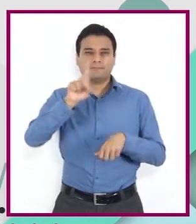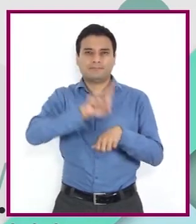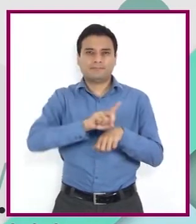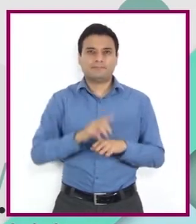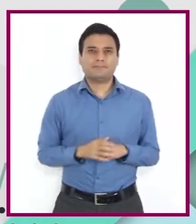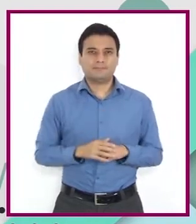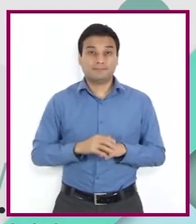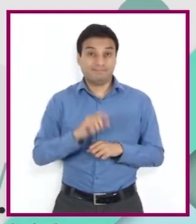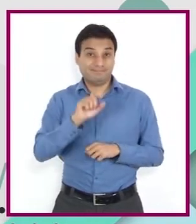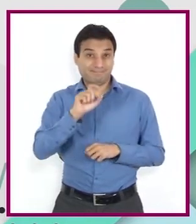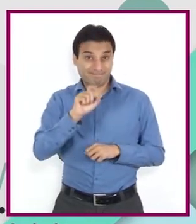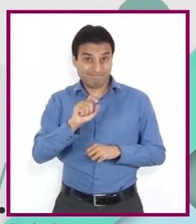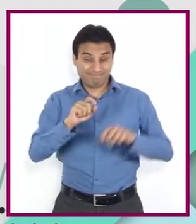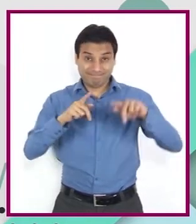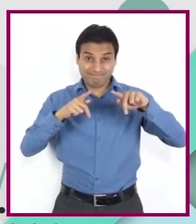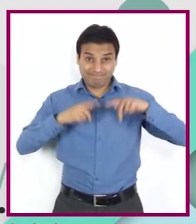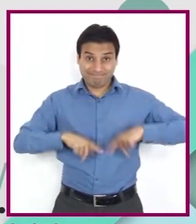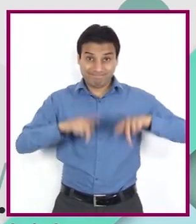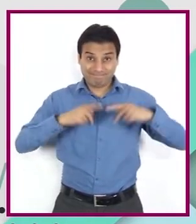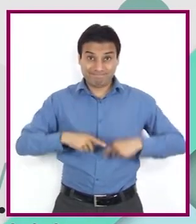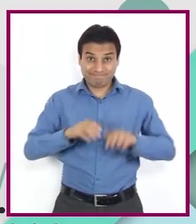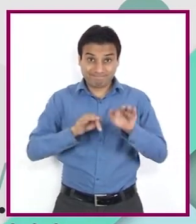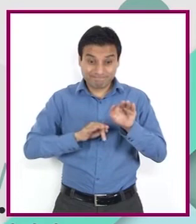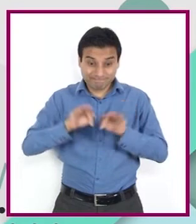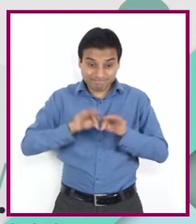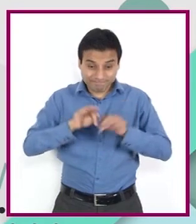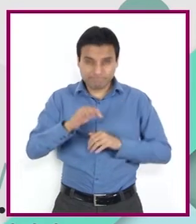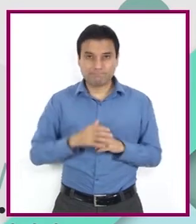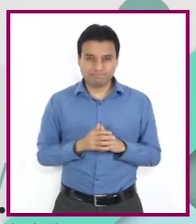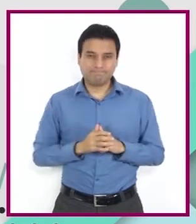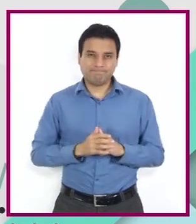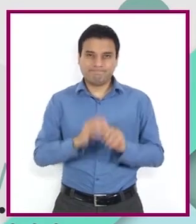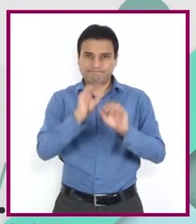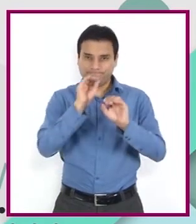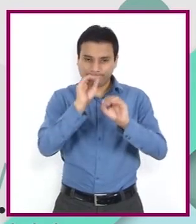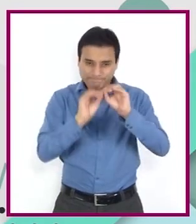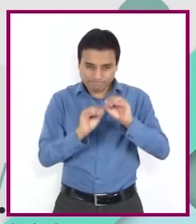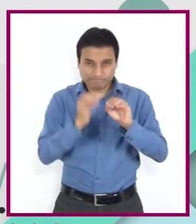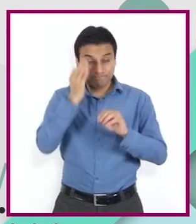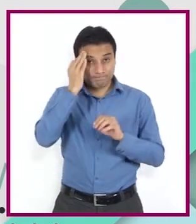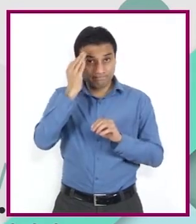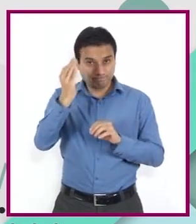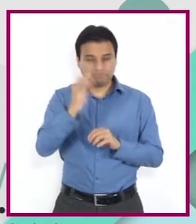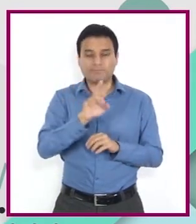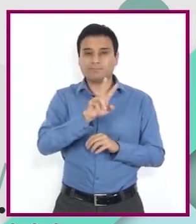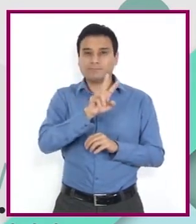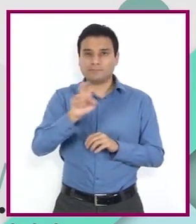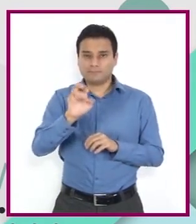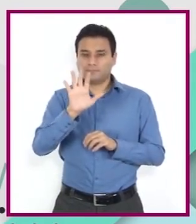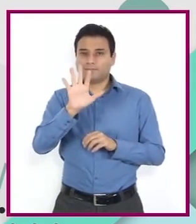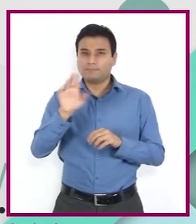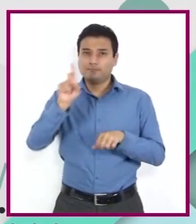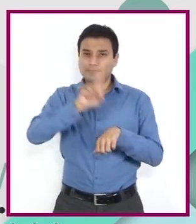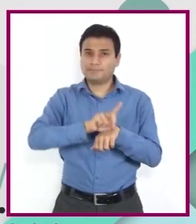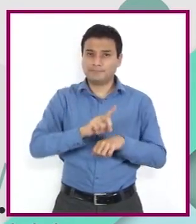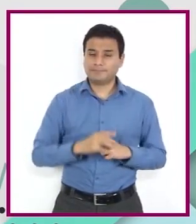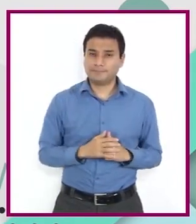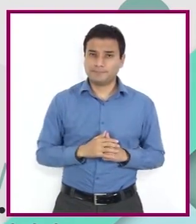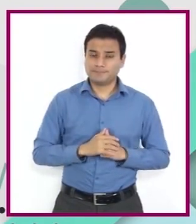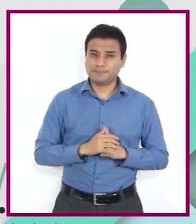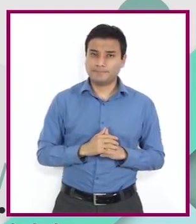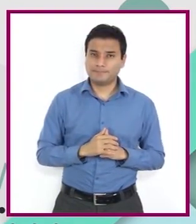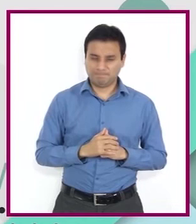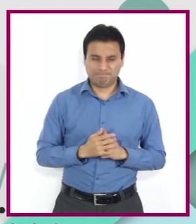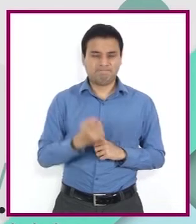si solo 20 obreros trabajan, el producto se elaboraría en 250 días. Ahora,